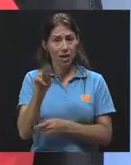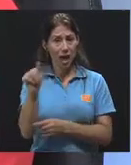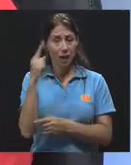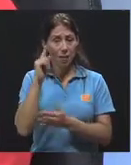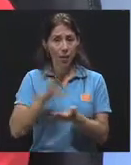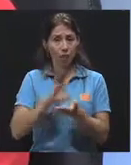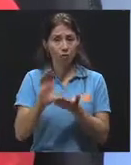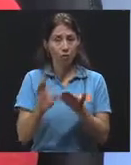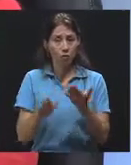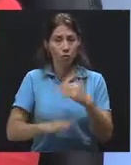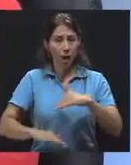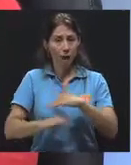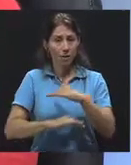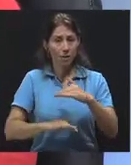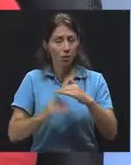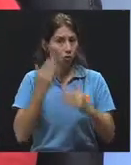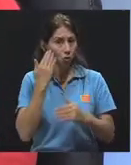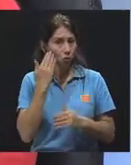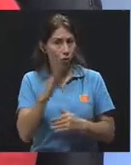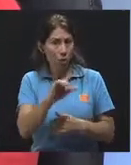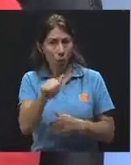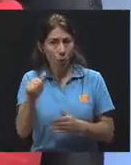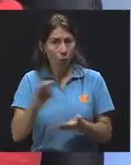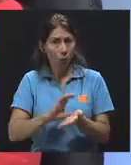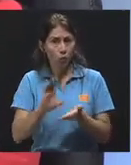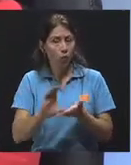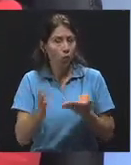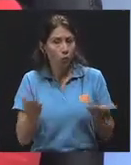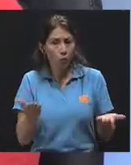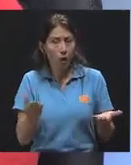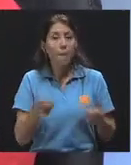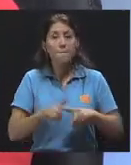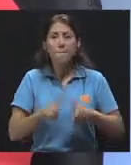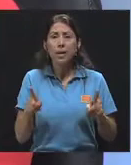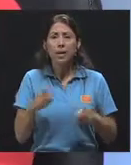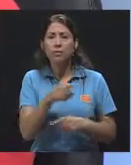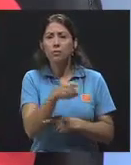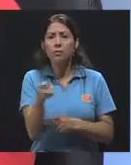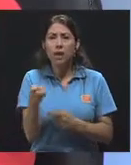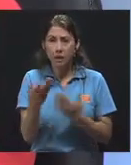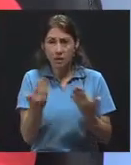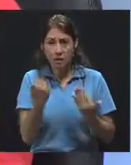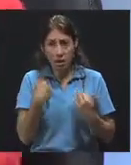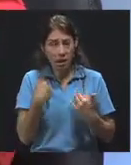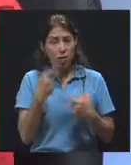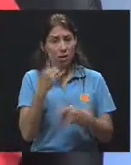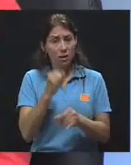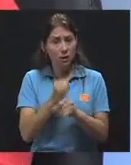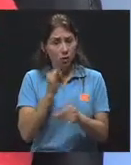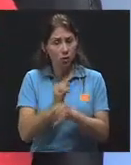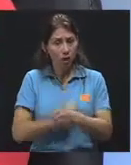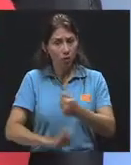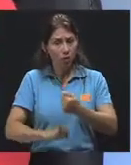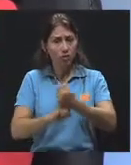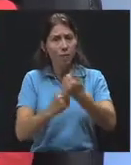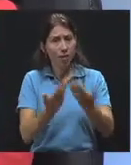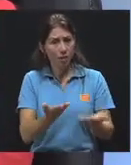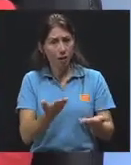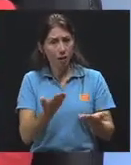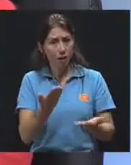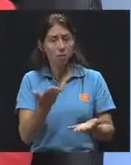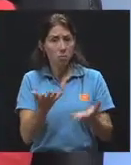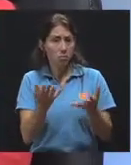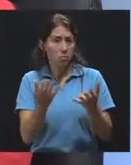para los cursos básicos, no sé si para los cursos estos de actualización. Pero, digamos, ustedes tienen una institución que los respalda y tal